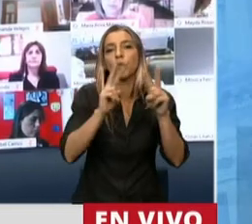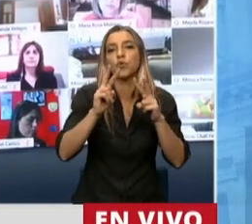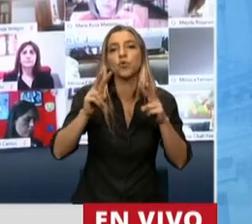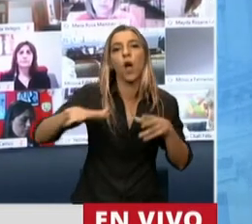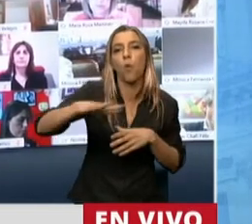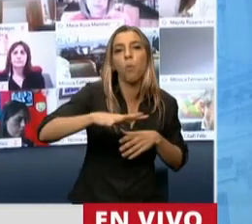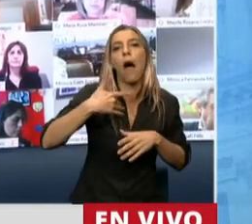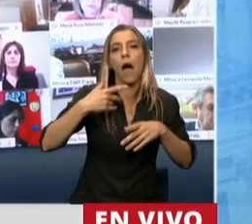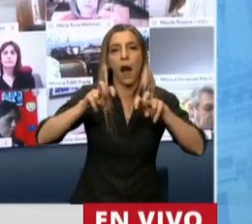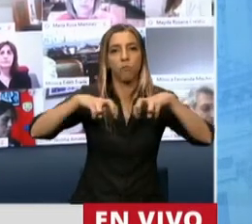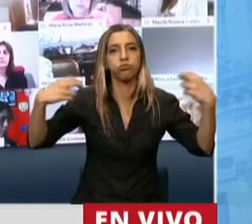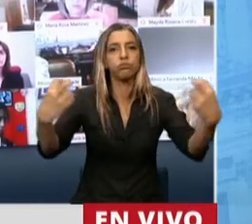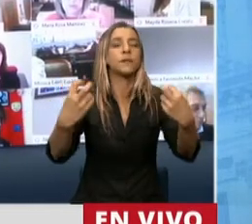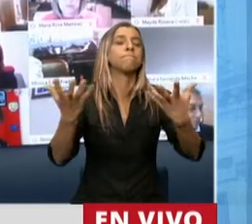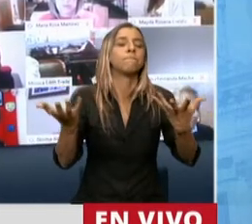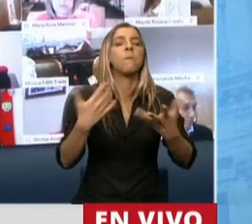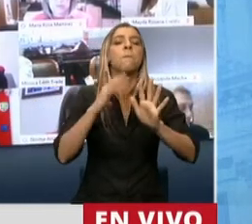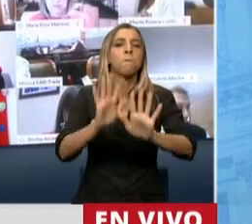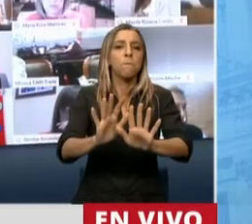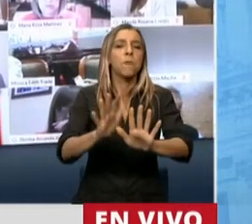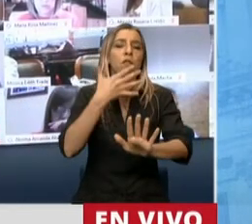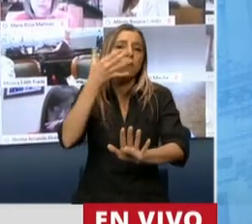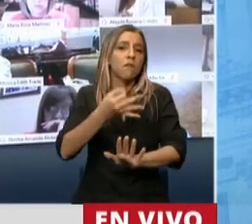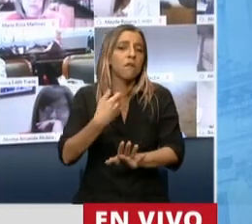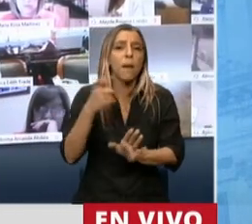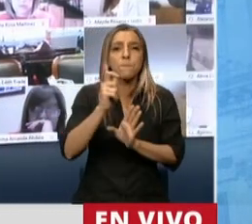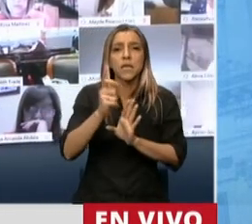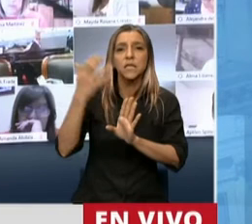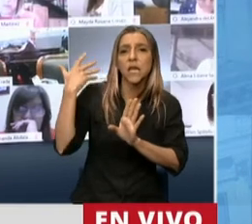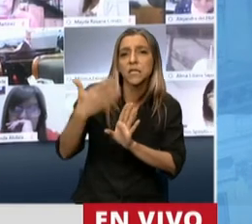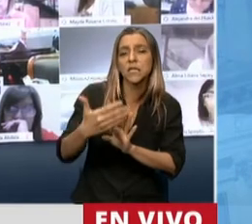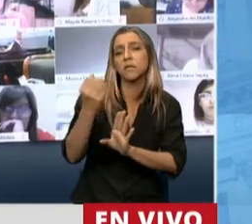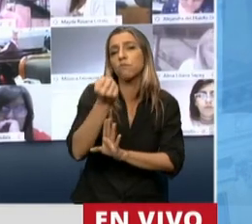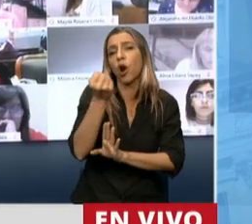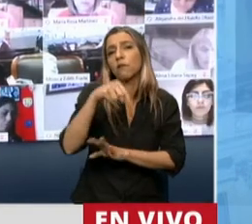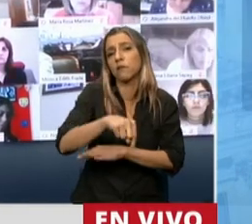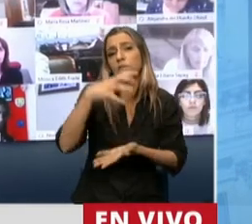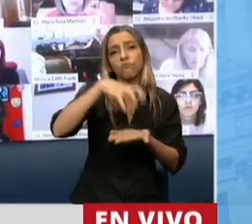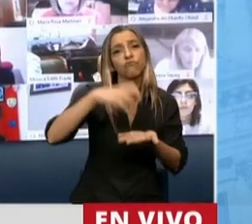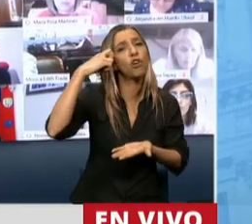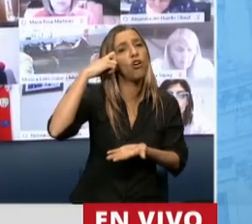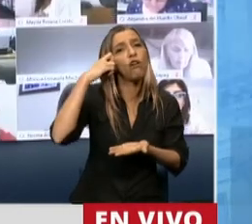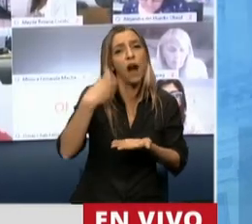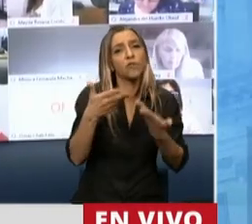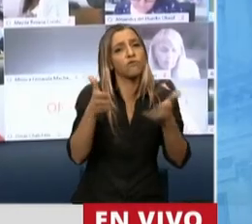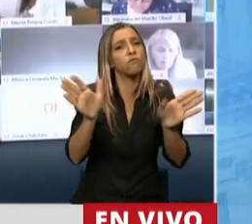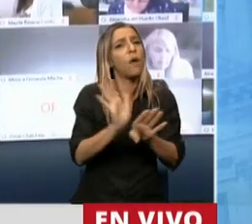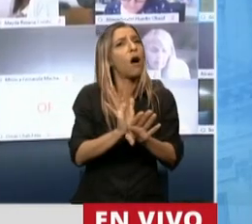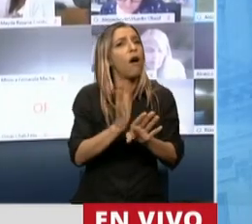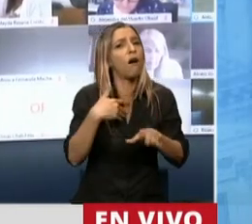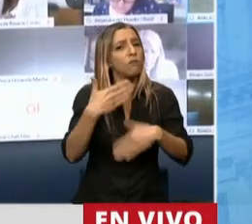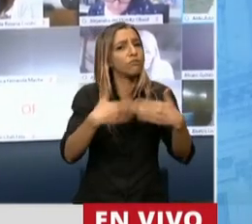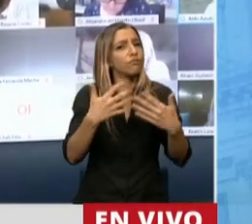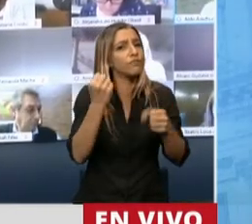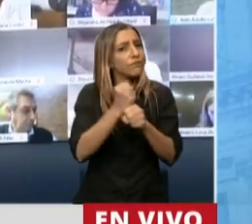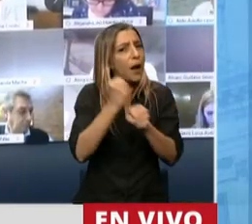todos. Pero lo cierto es que a lo largo de estos meses este Parlamento ha funcionado, y creo que lo